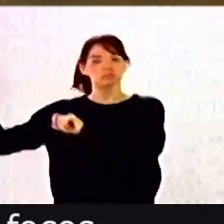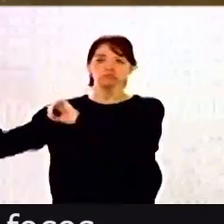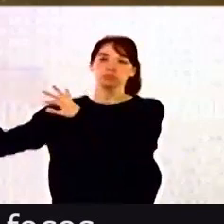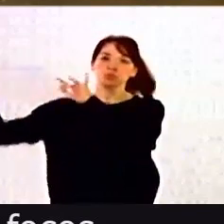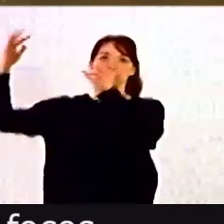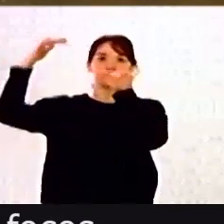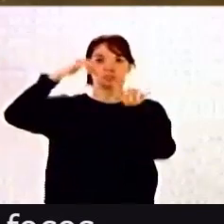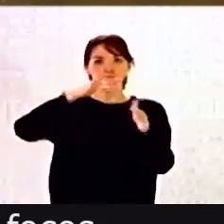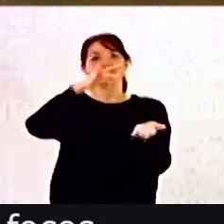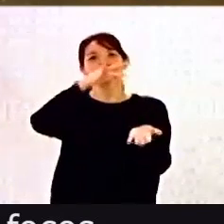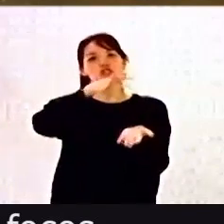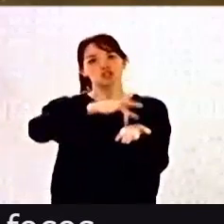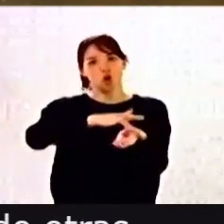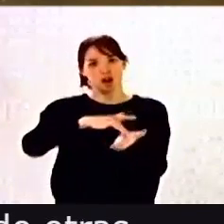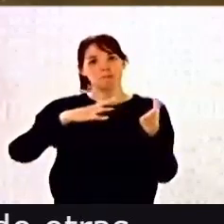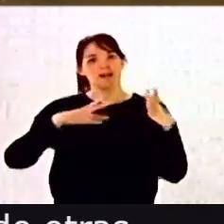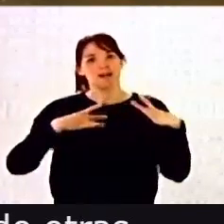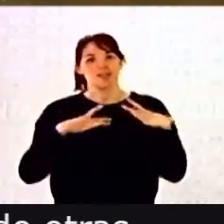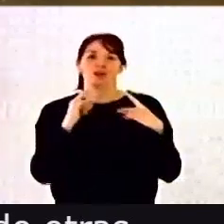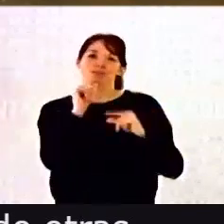y la zona oeste